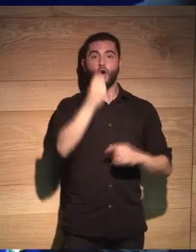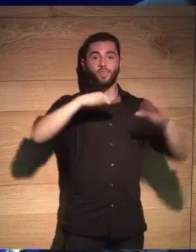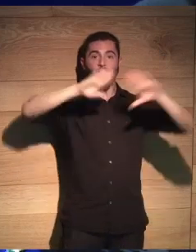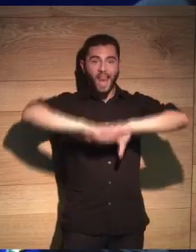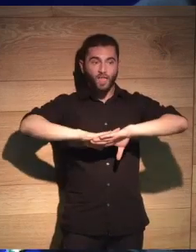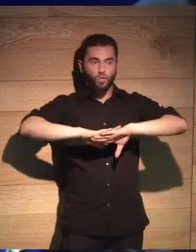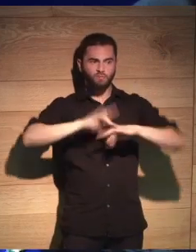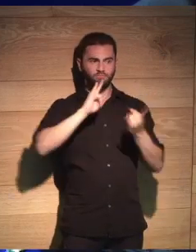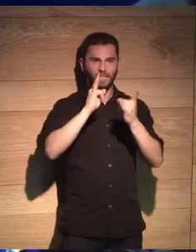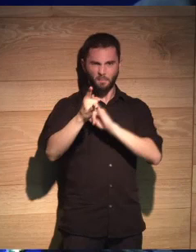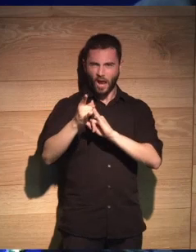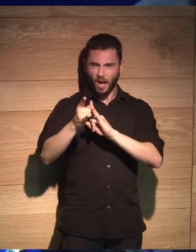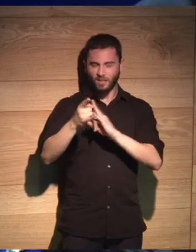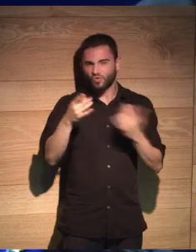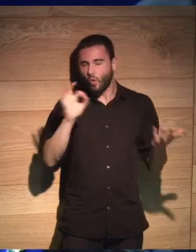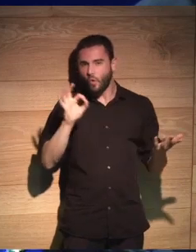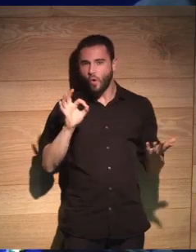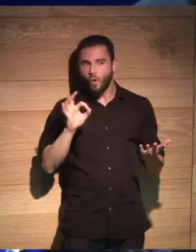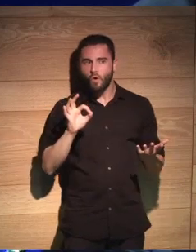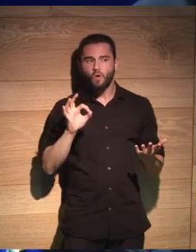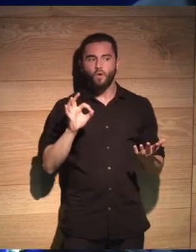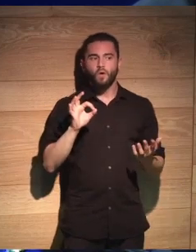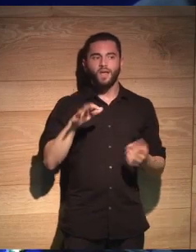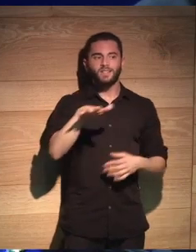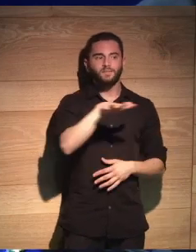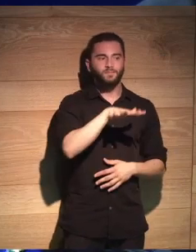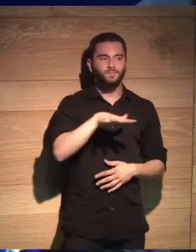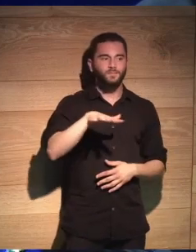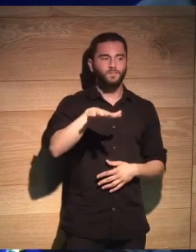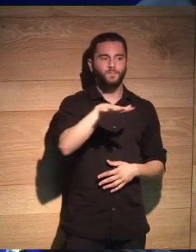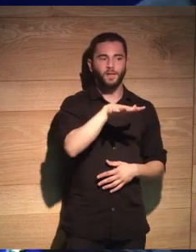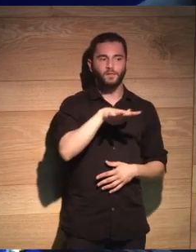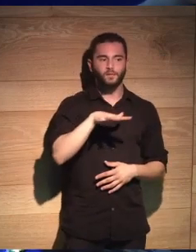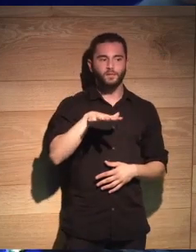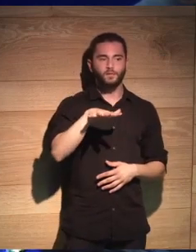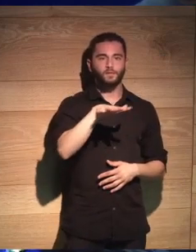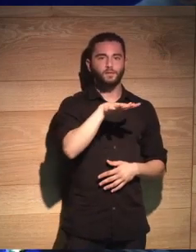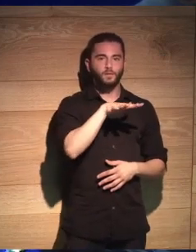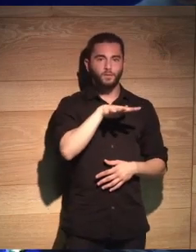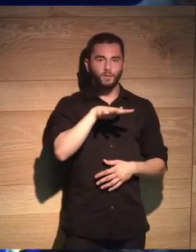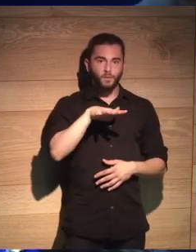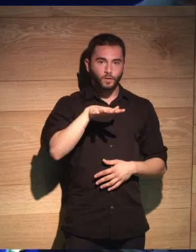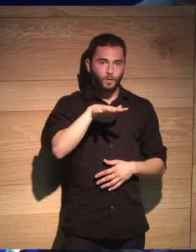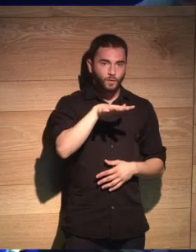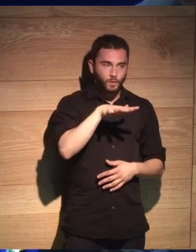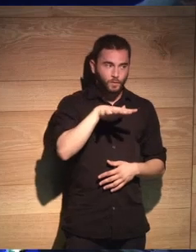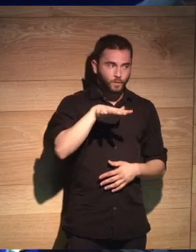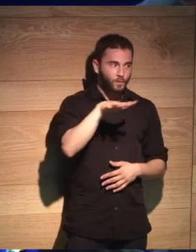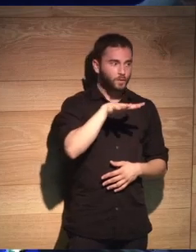o poniendo espacios, parecía que no podían escribir esta palabra